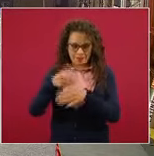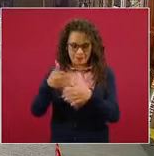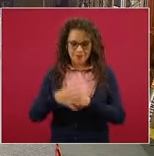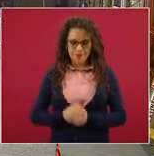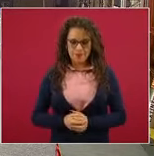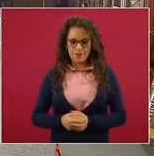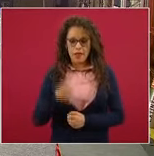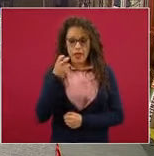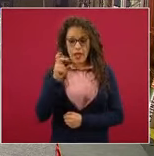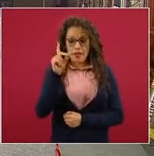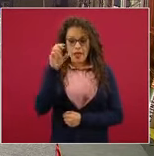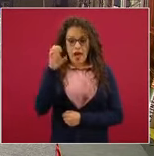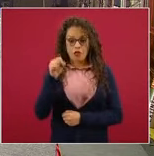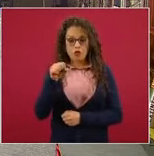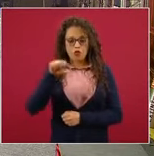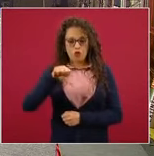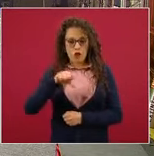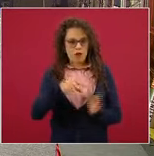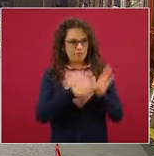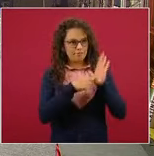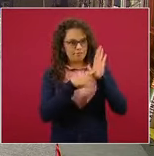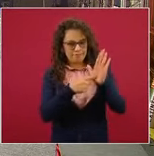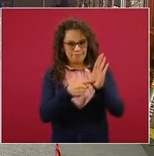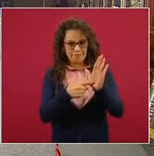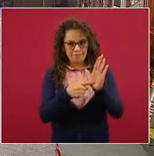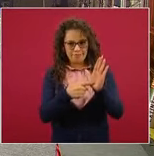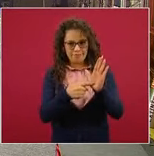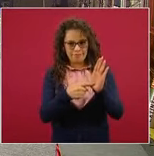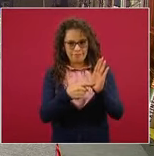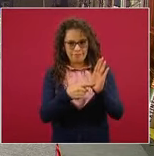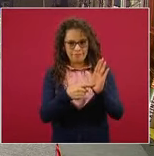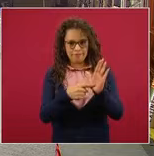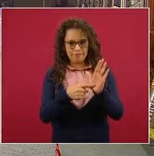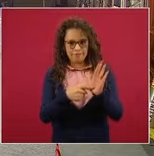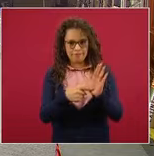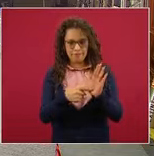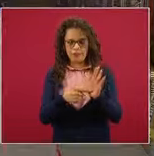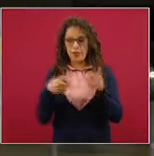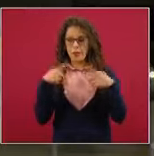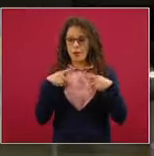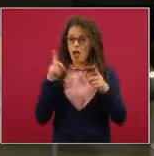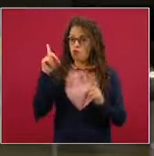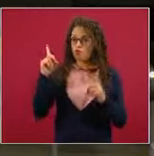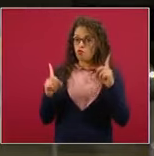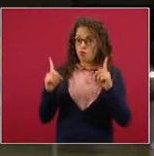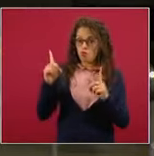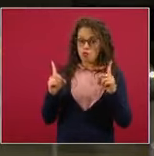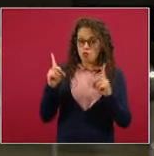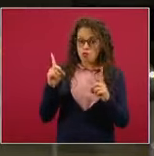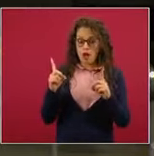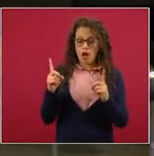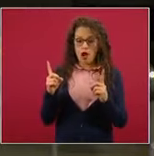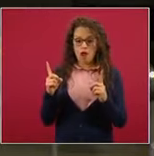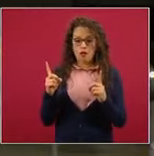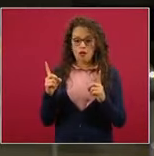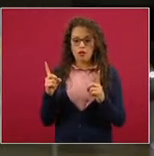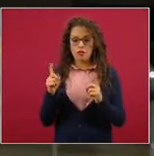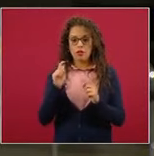estos datos que nos presentan hoy, ¿los sospechosos con pruebas fallidas pudieron eventualmente